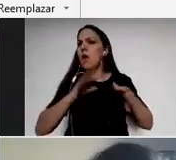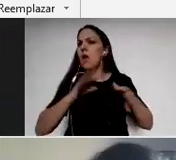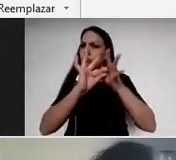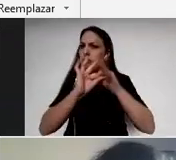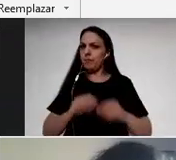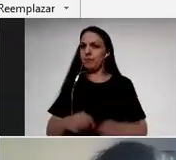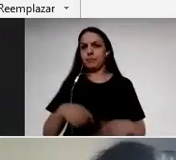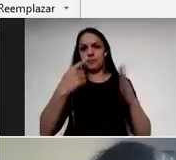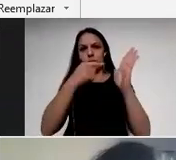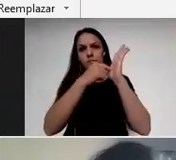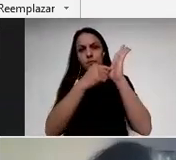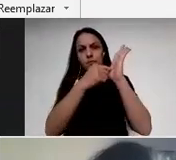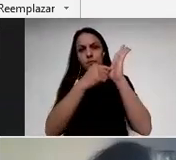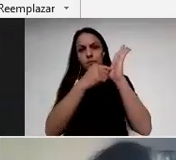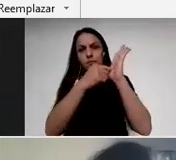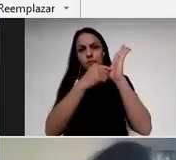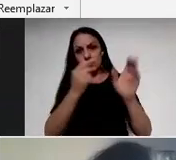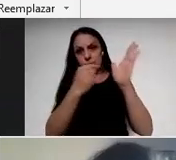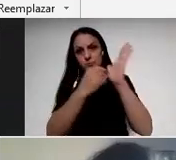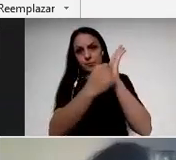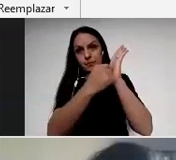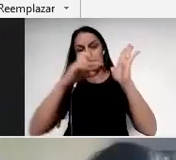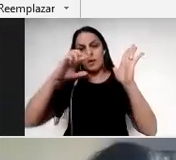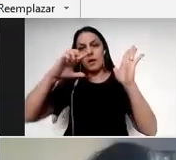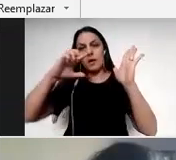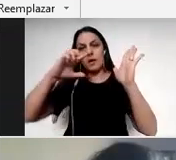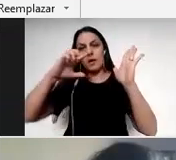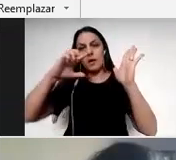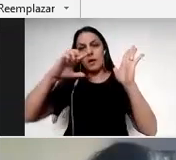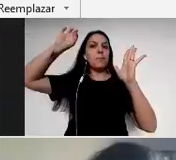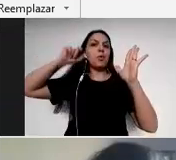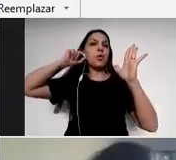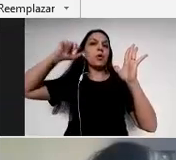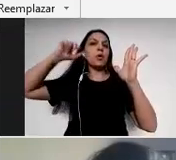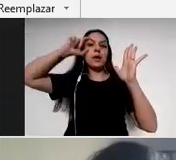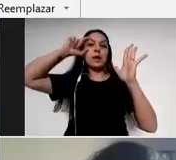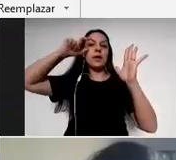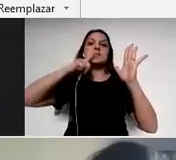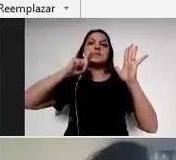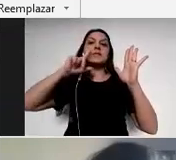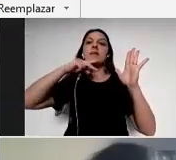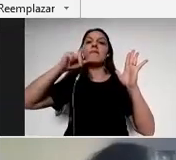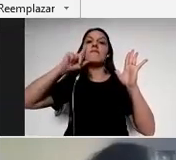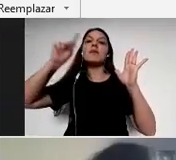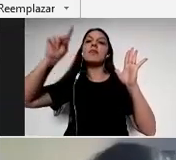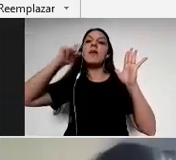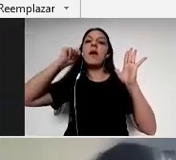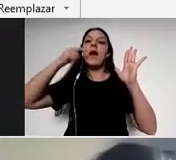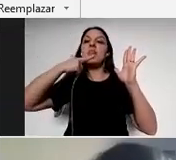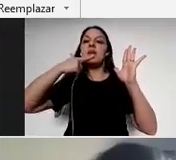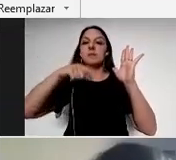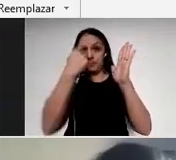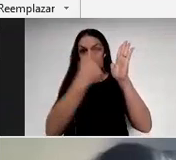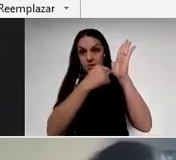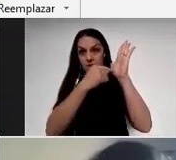principio de progresividad, que se va ampliando en la medida que el sistema de protección